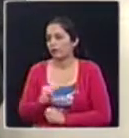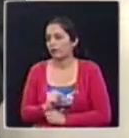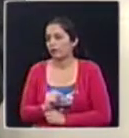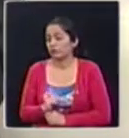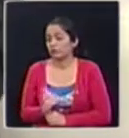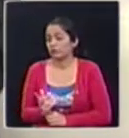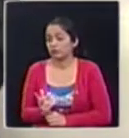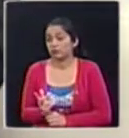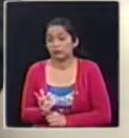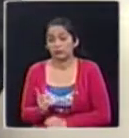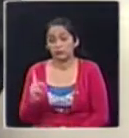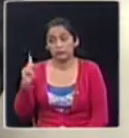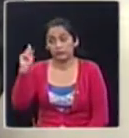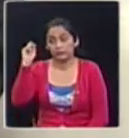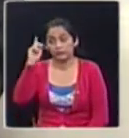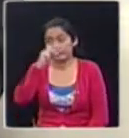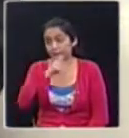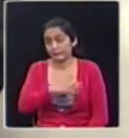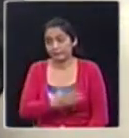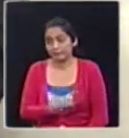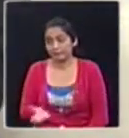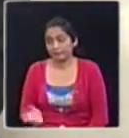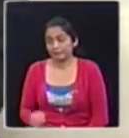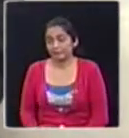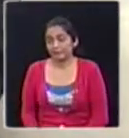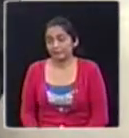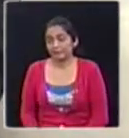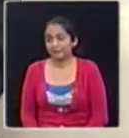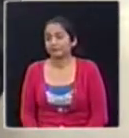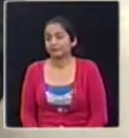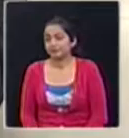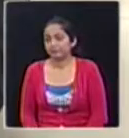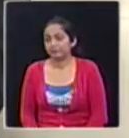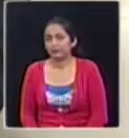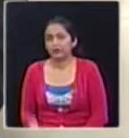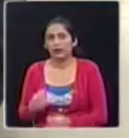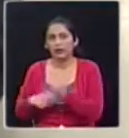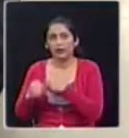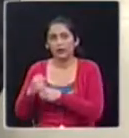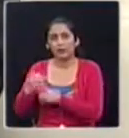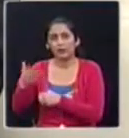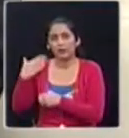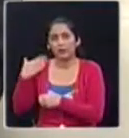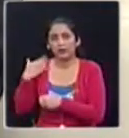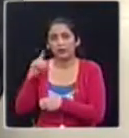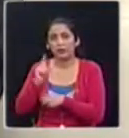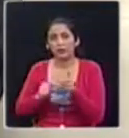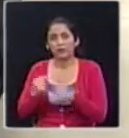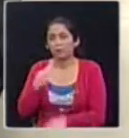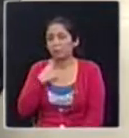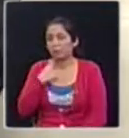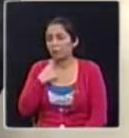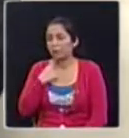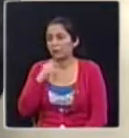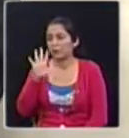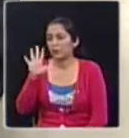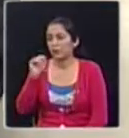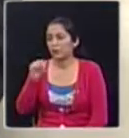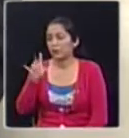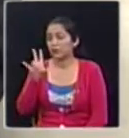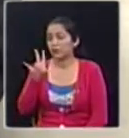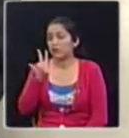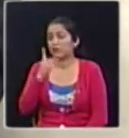a un sector muy grande que maneja mucho dinero y solo el año pasado se perdieron alrededor de 5.700 millones de dólares en